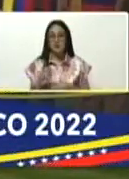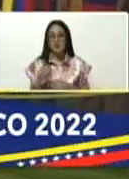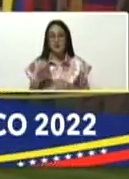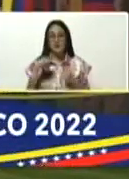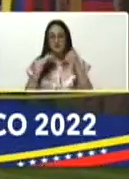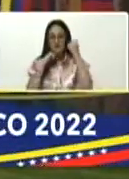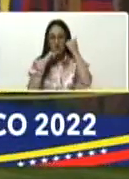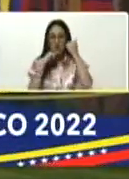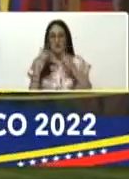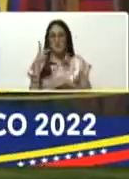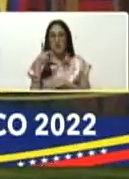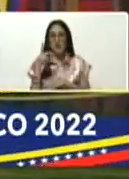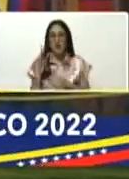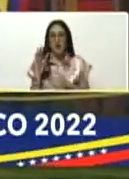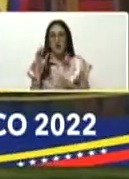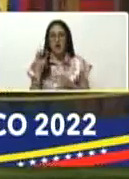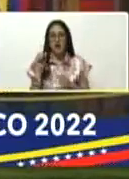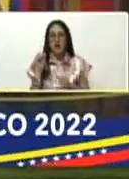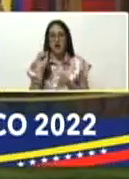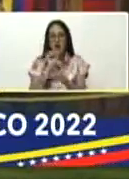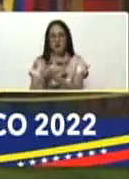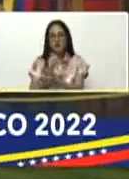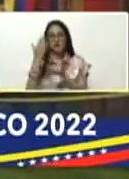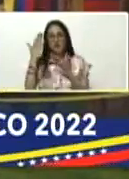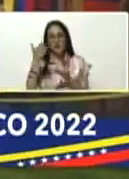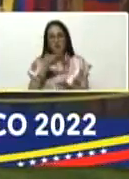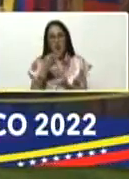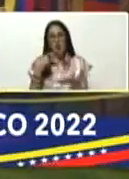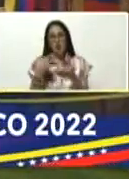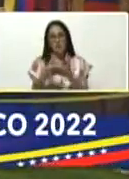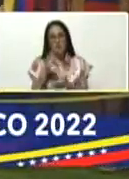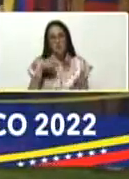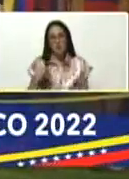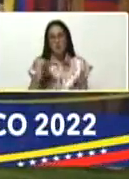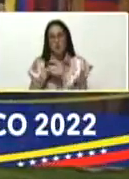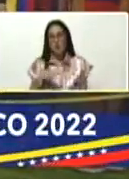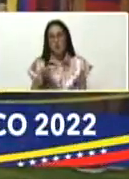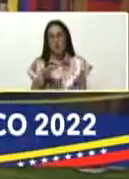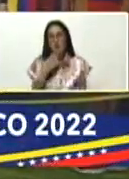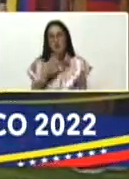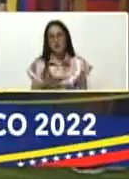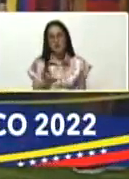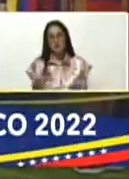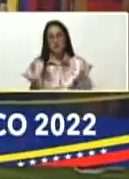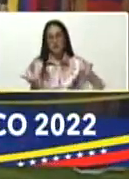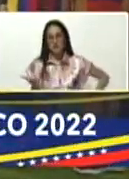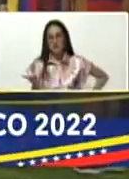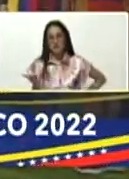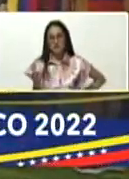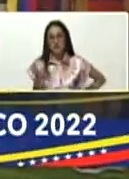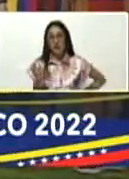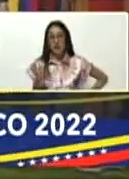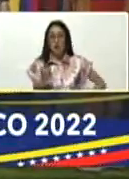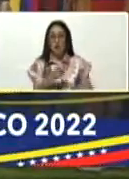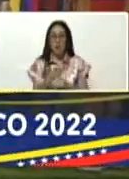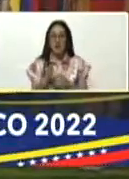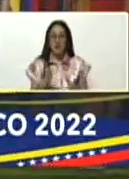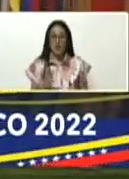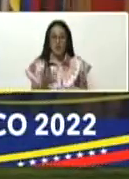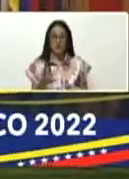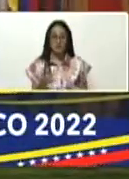Miranda, parroquia Calabozo, le saludamos en nombre de nuestro pueblo y le agradecemos a usted, presidente, y al gobernador José Vázquez